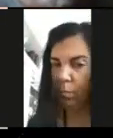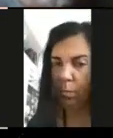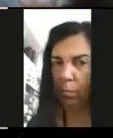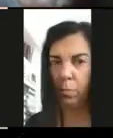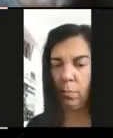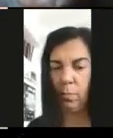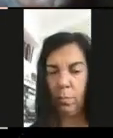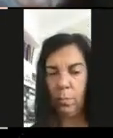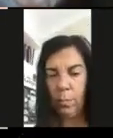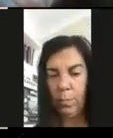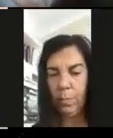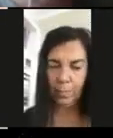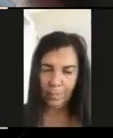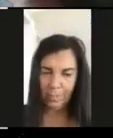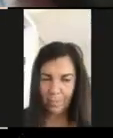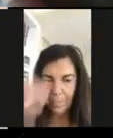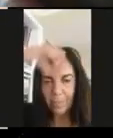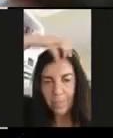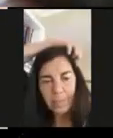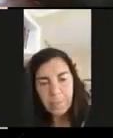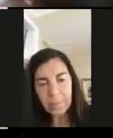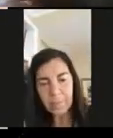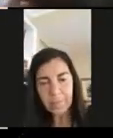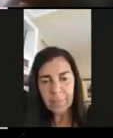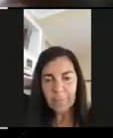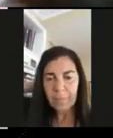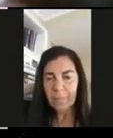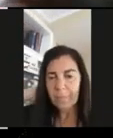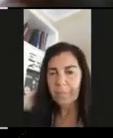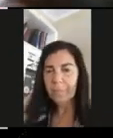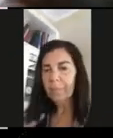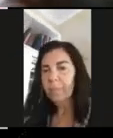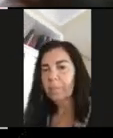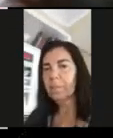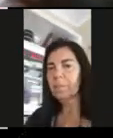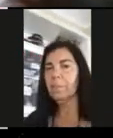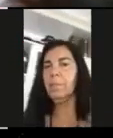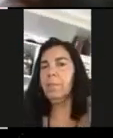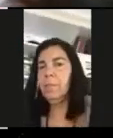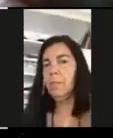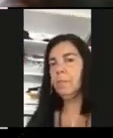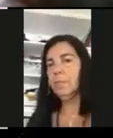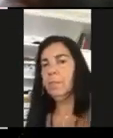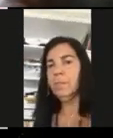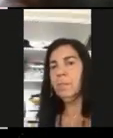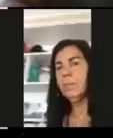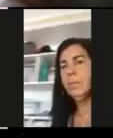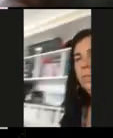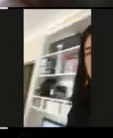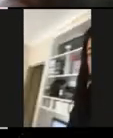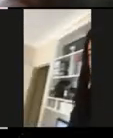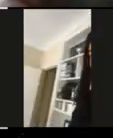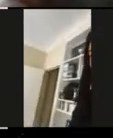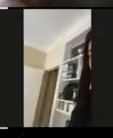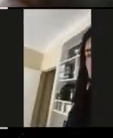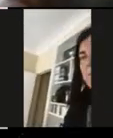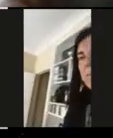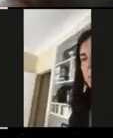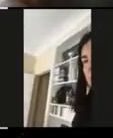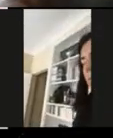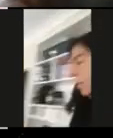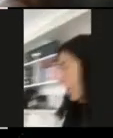de la facultad de medicina por la calle córdoba a mano izquierda se van a encontrar con